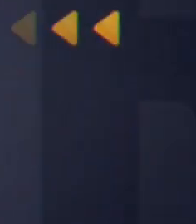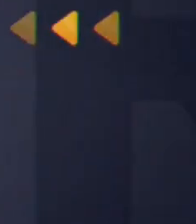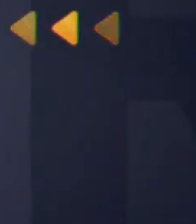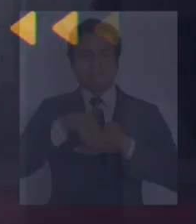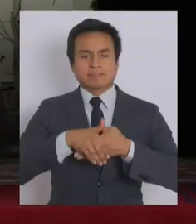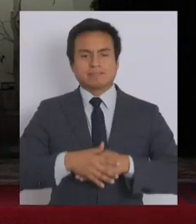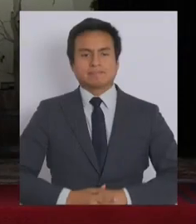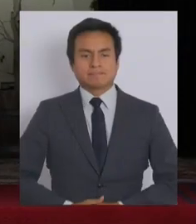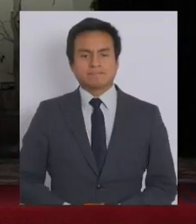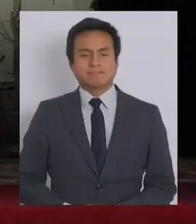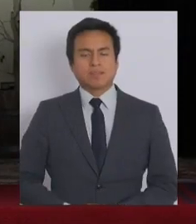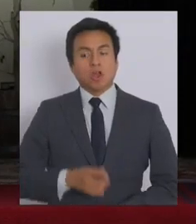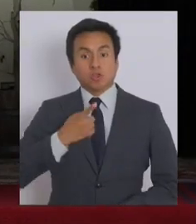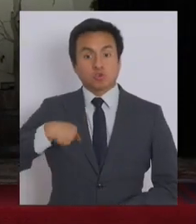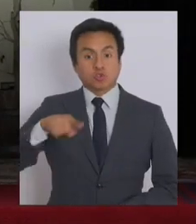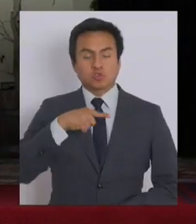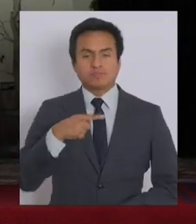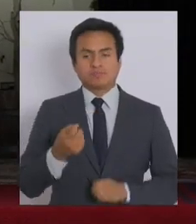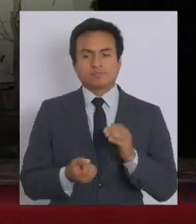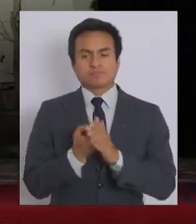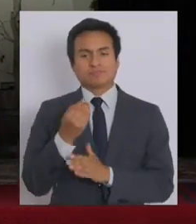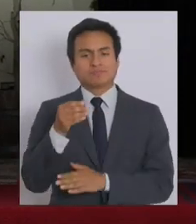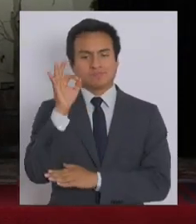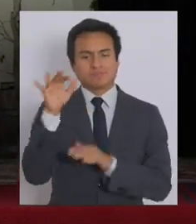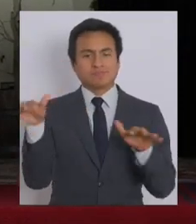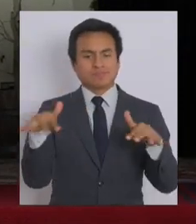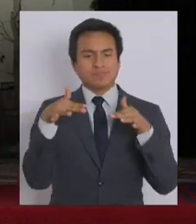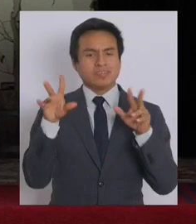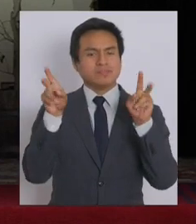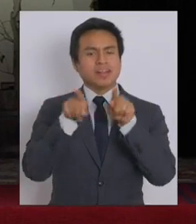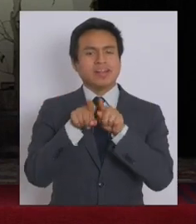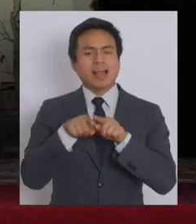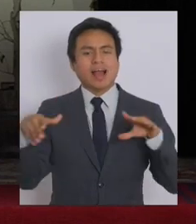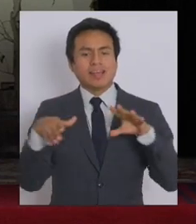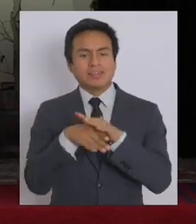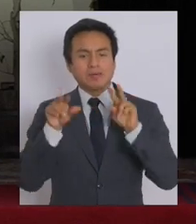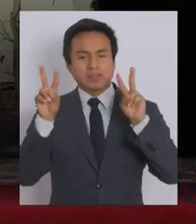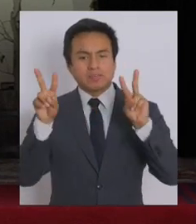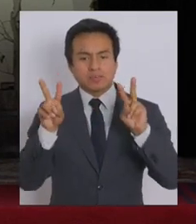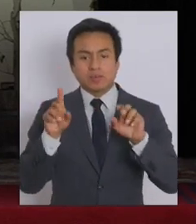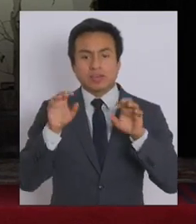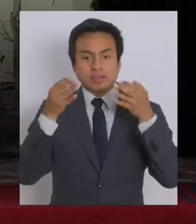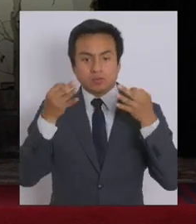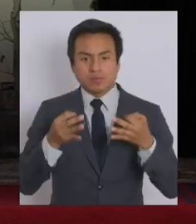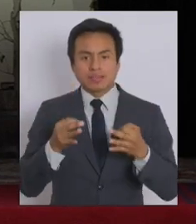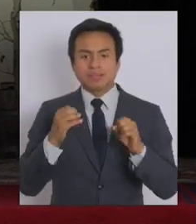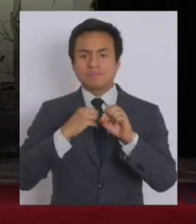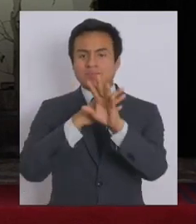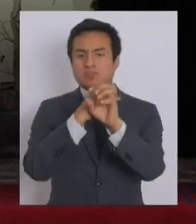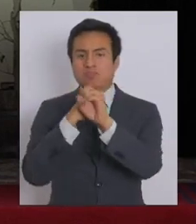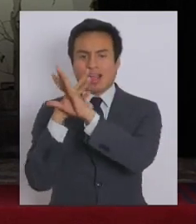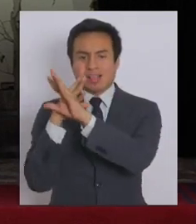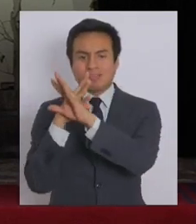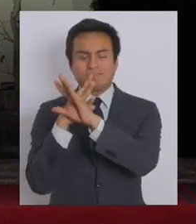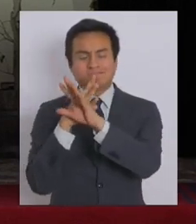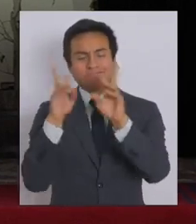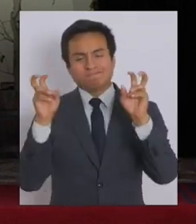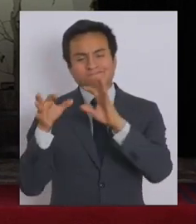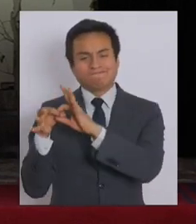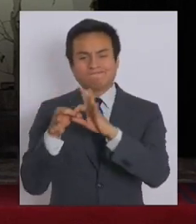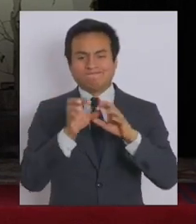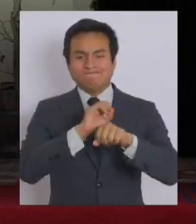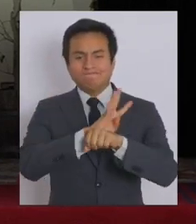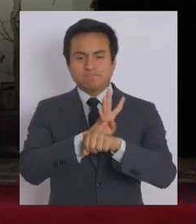Te vamos a interrumpir, Sergio Pinto, vamos a interrumpir el deporte. Está hablando el presidente Sebastián Piñera, que está encabezando la cumbre de la Alianza del Pacífico. Ha recibido